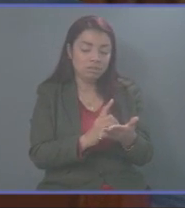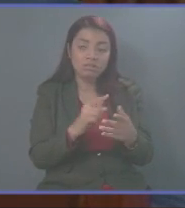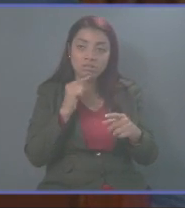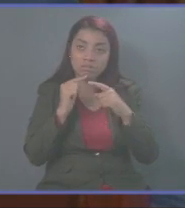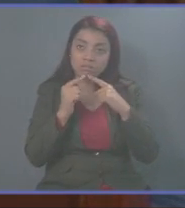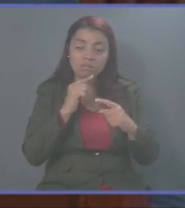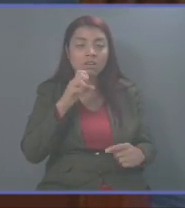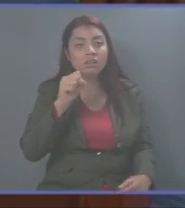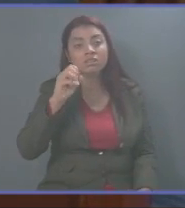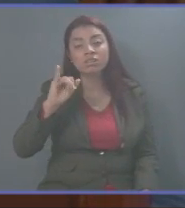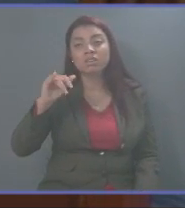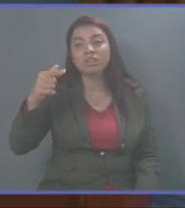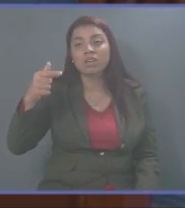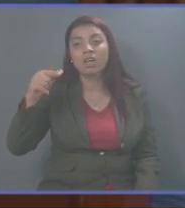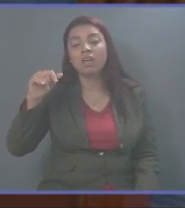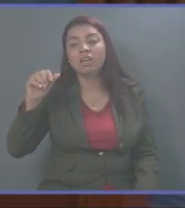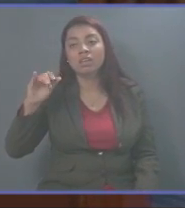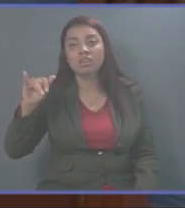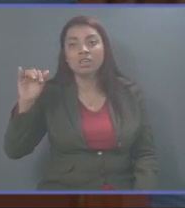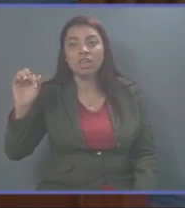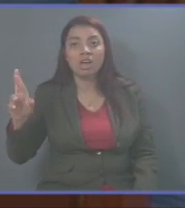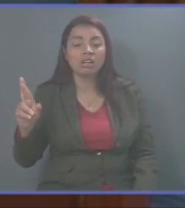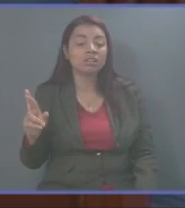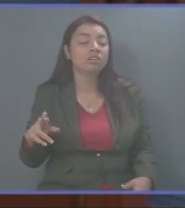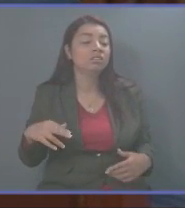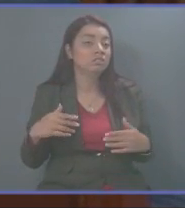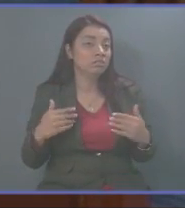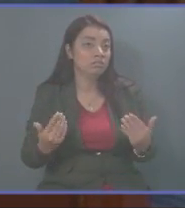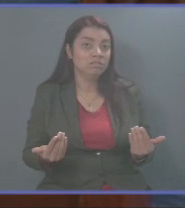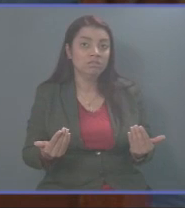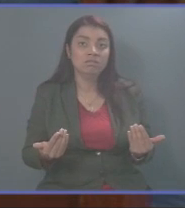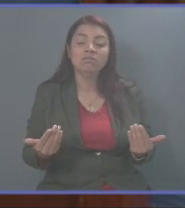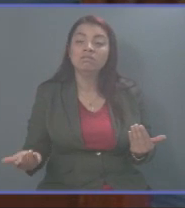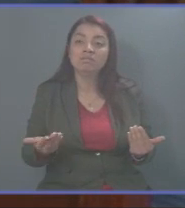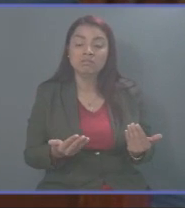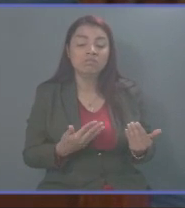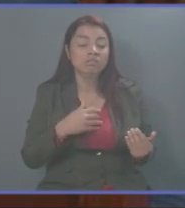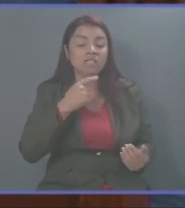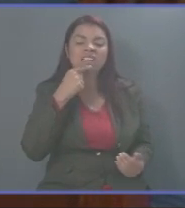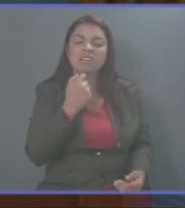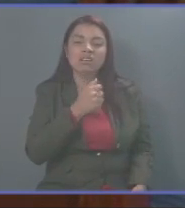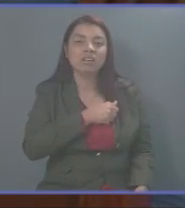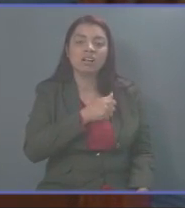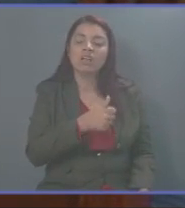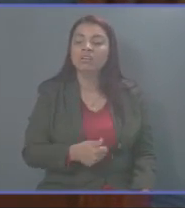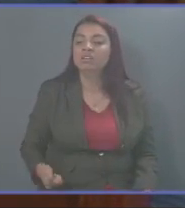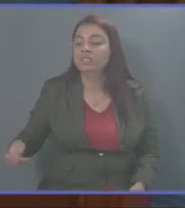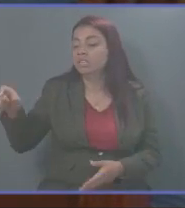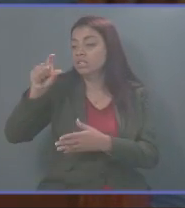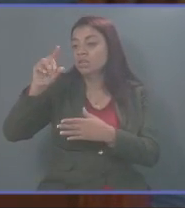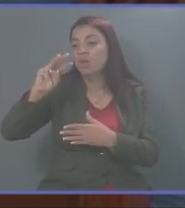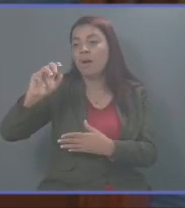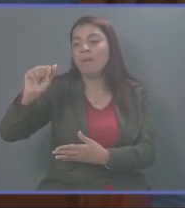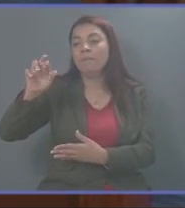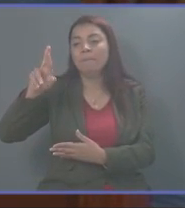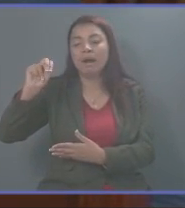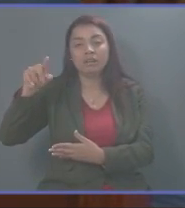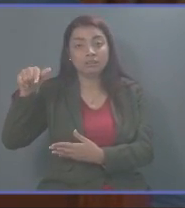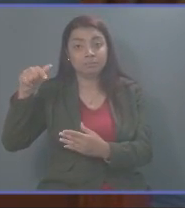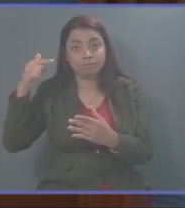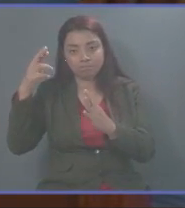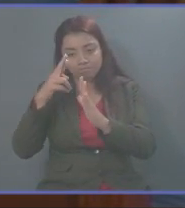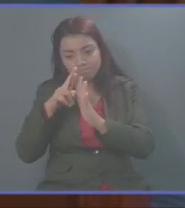del SIGIR estará a cargo del MAN y su operatividad será desarrollada en un